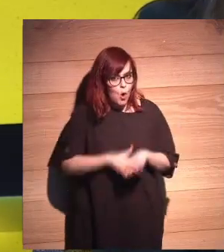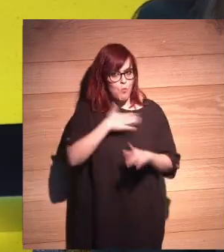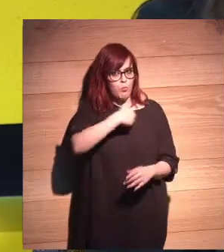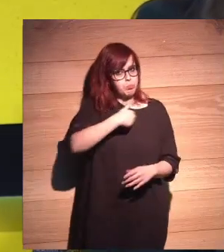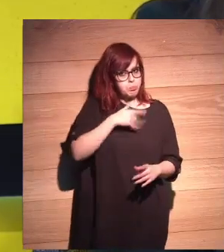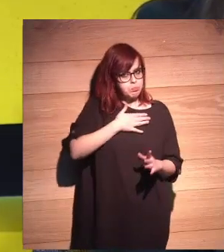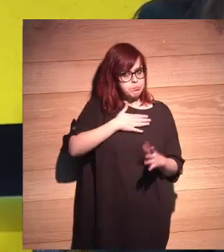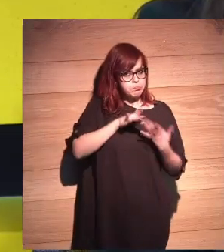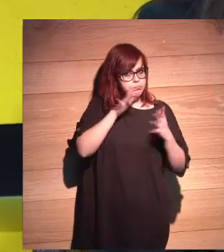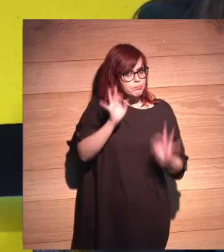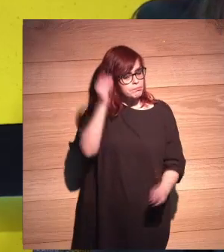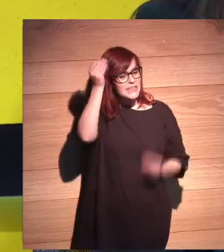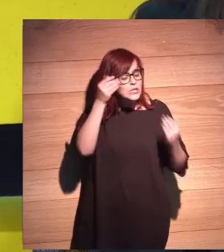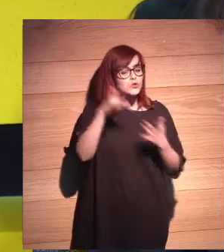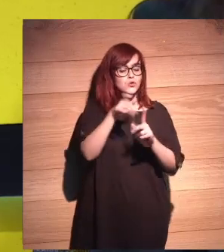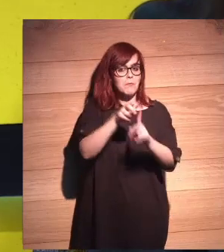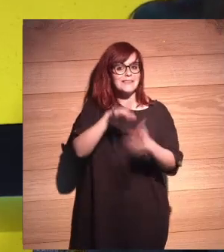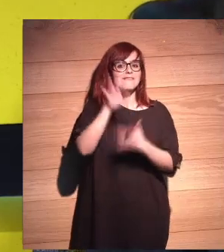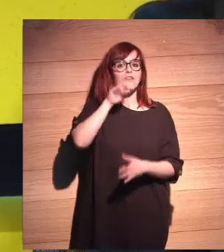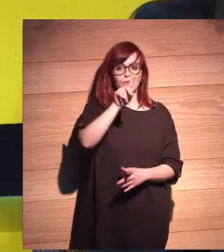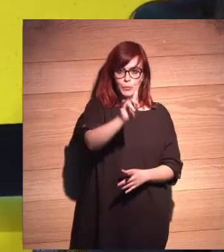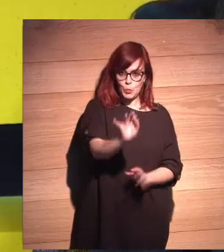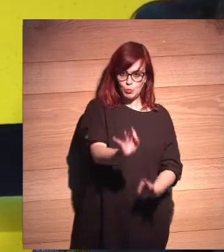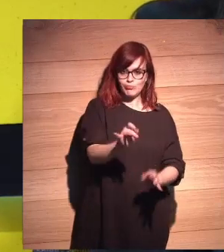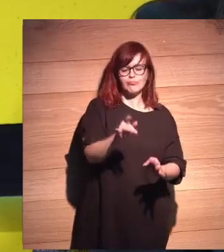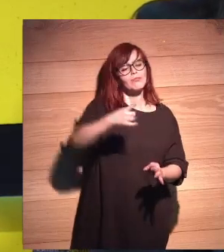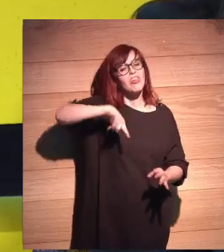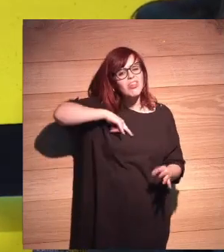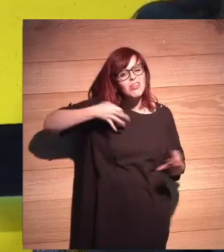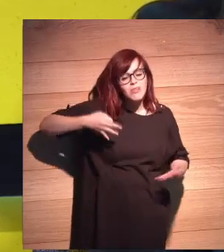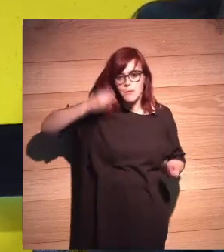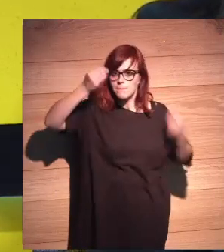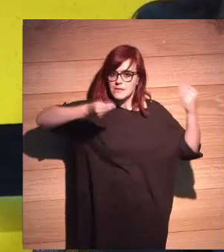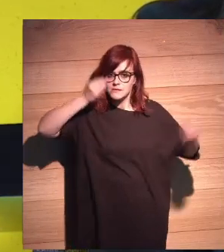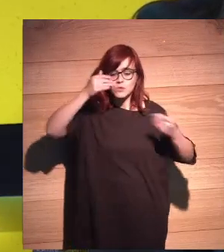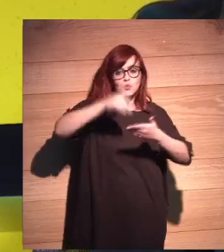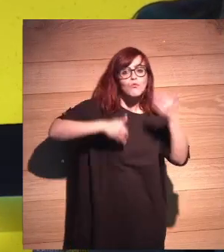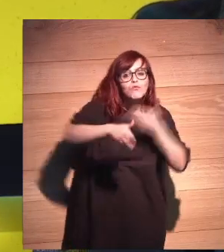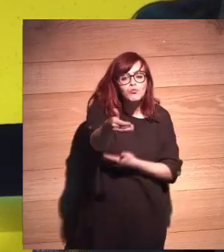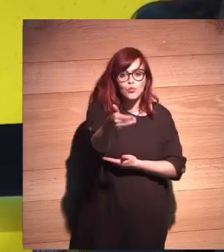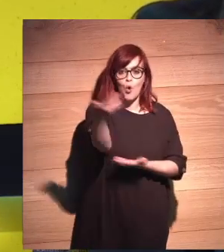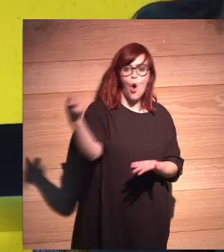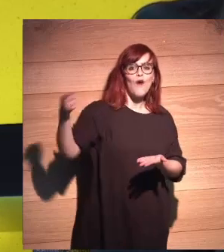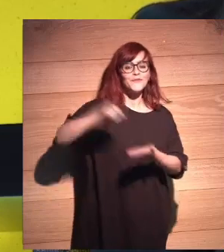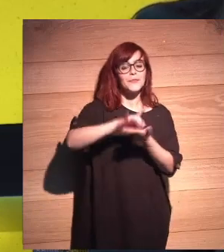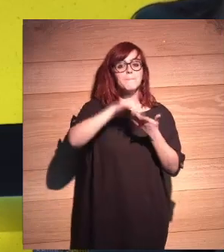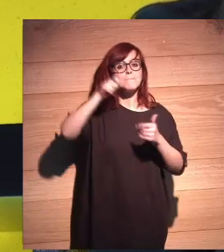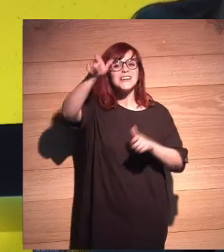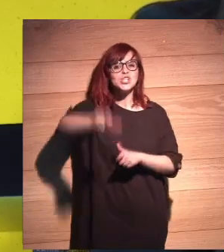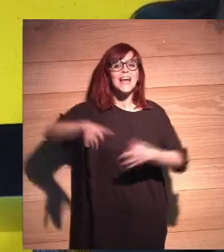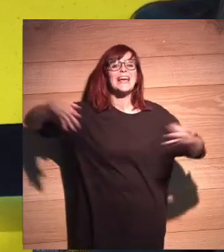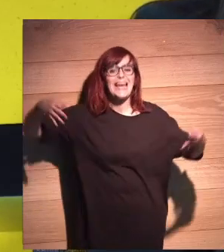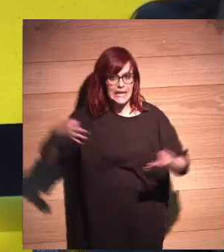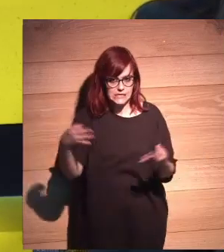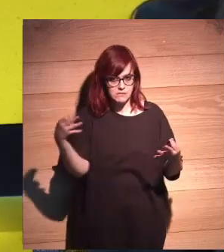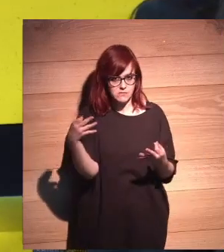un humanismo para este siglo XXI, en el que volvamos a pensar, como he dicho, lo que es persona,